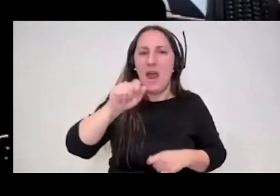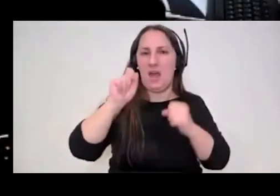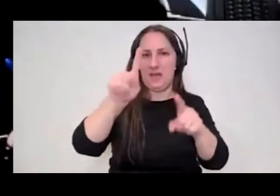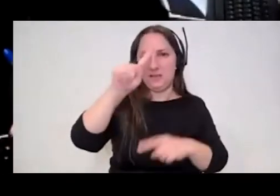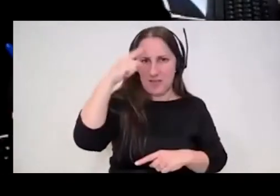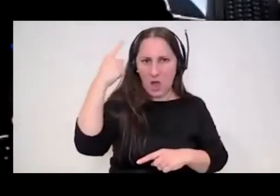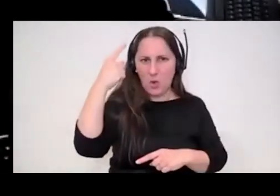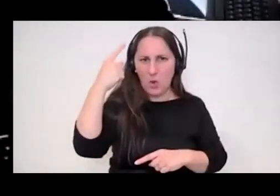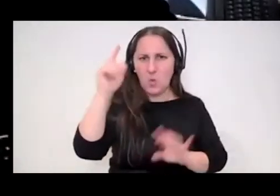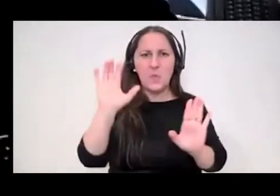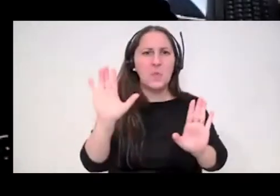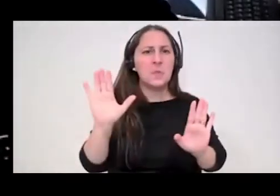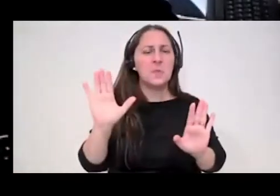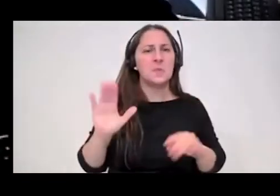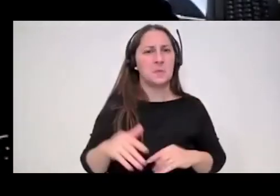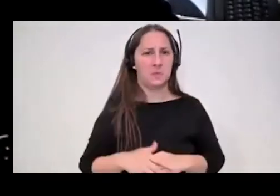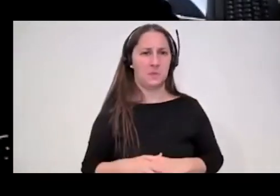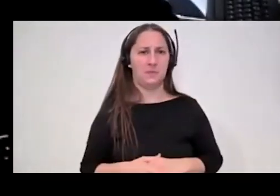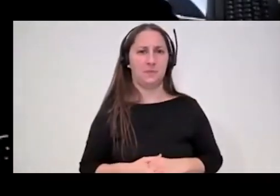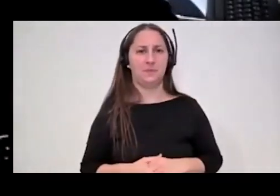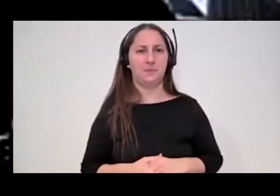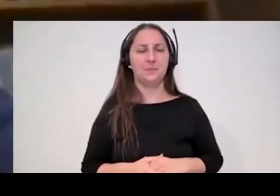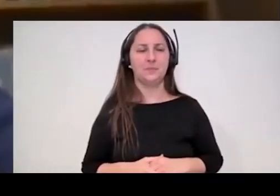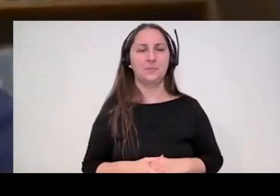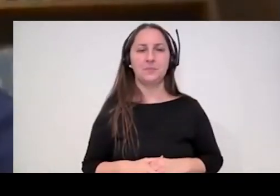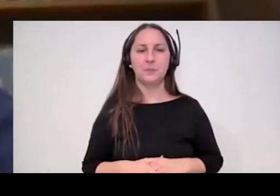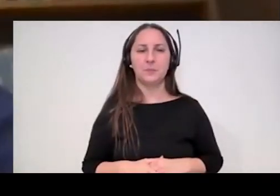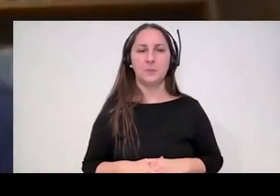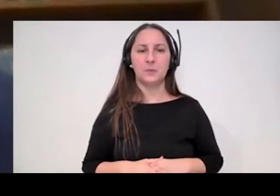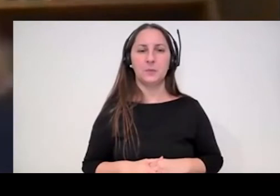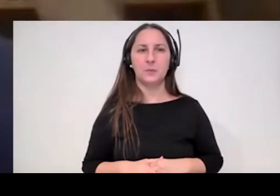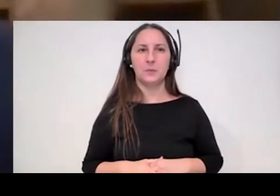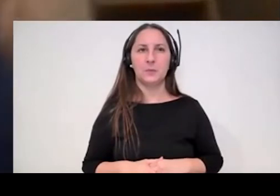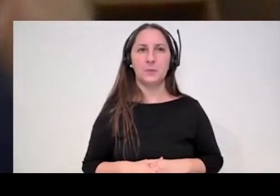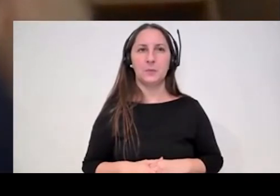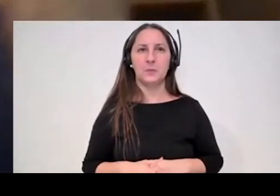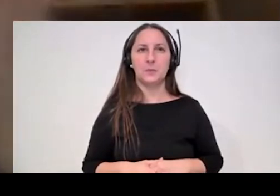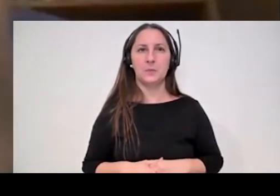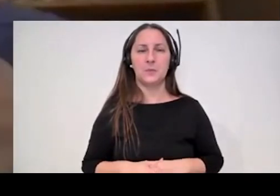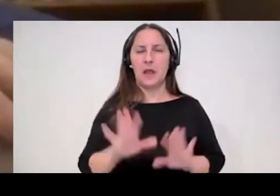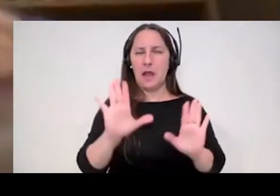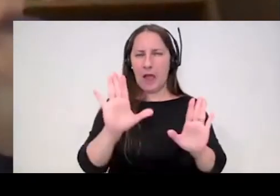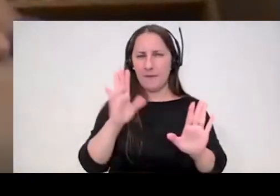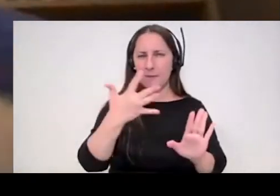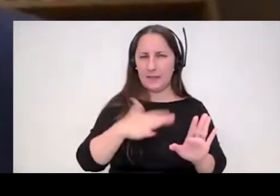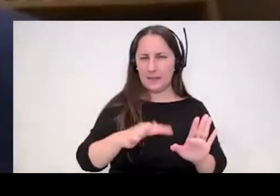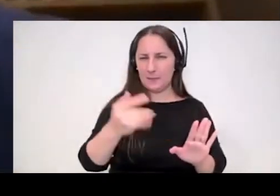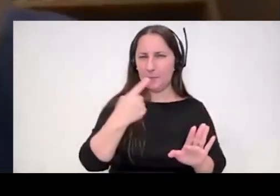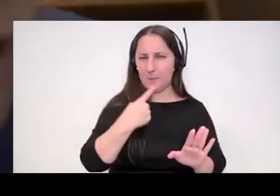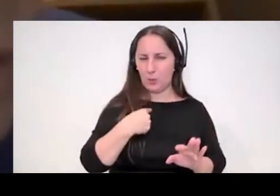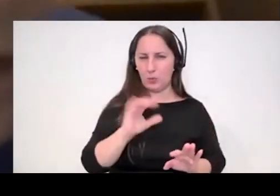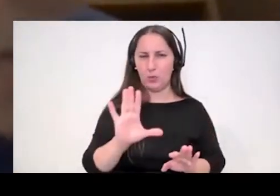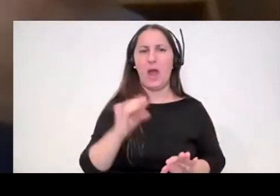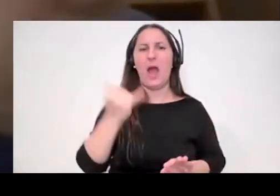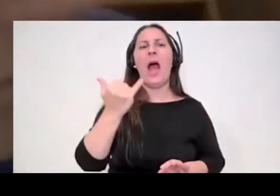pregunto, y ya está, toda mi apreciación. A ver, a ver, si entendí bien todo, hay